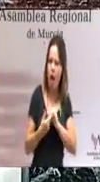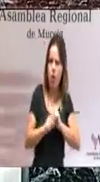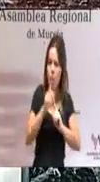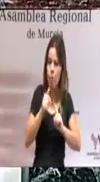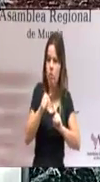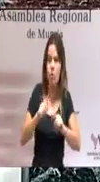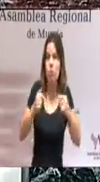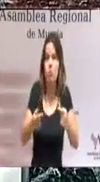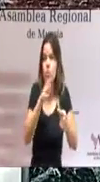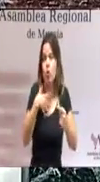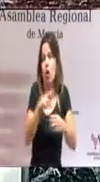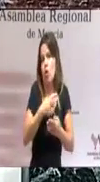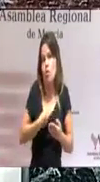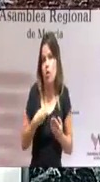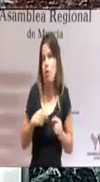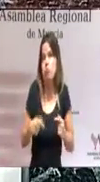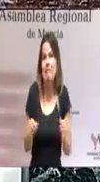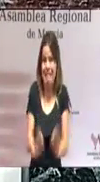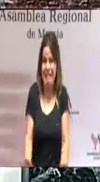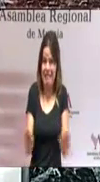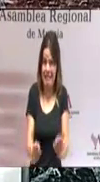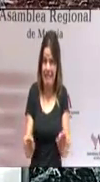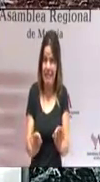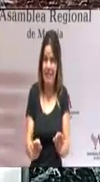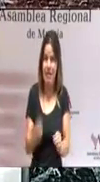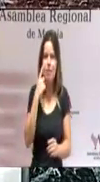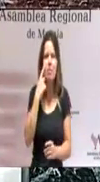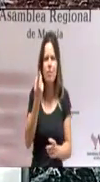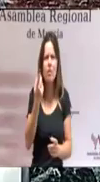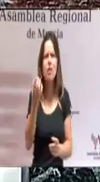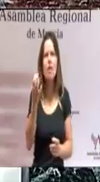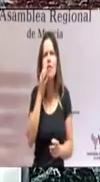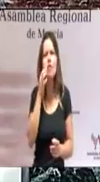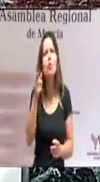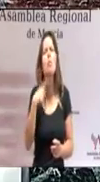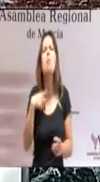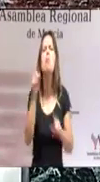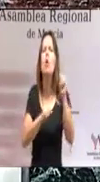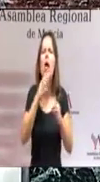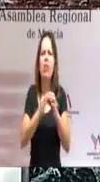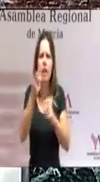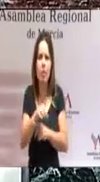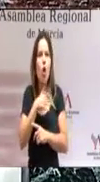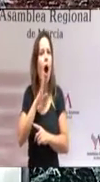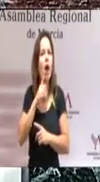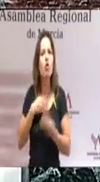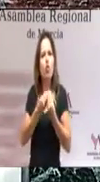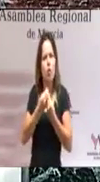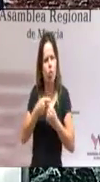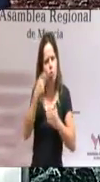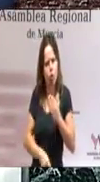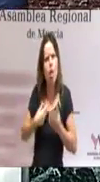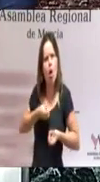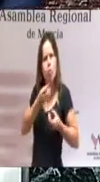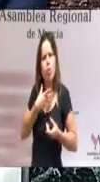esta región a ningún sitio. Mire, usted también tiene un problema de credibilidad, y yo antes le he dado una cifra muy, muy dura en su